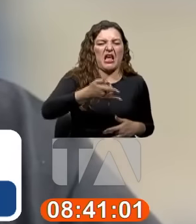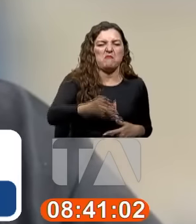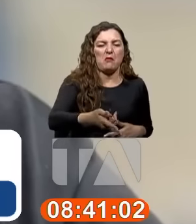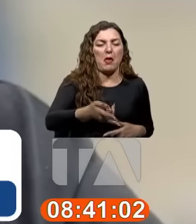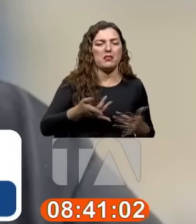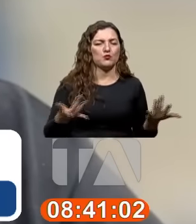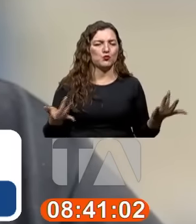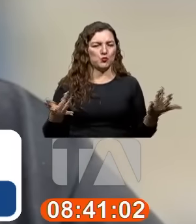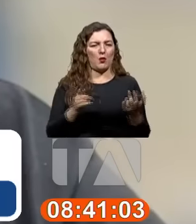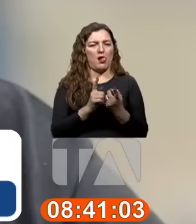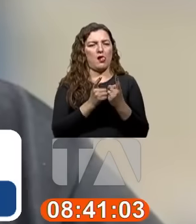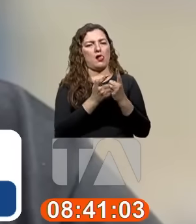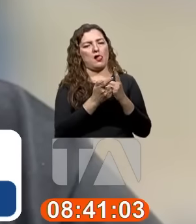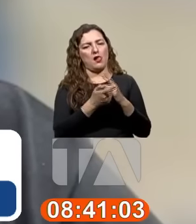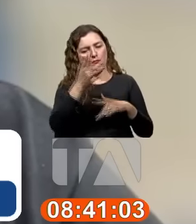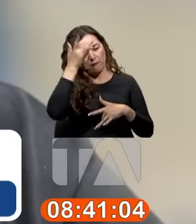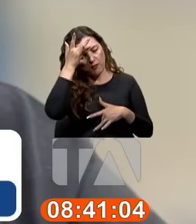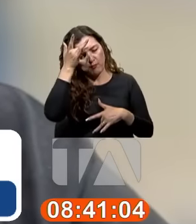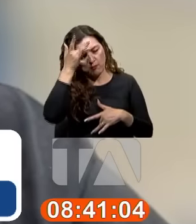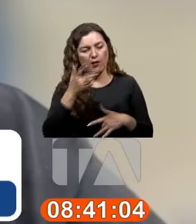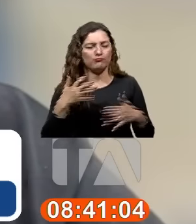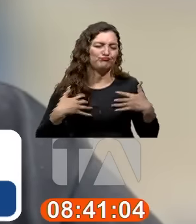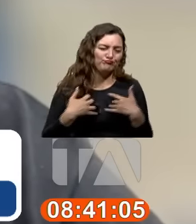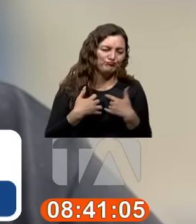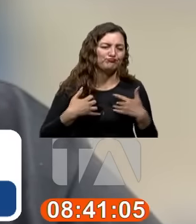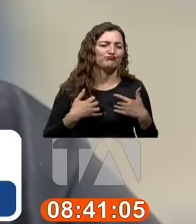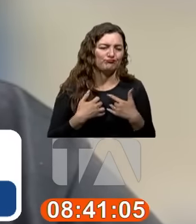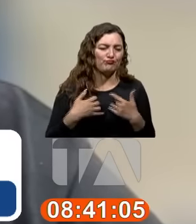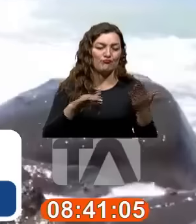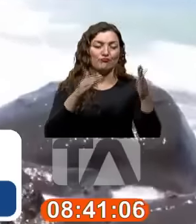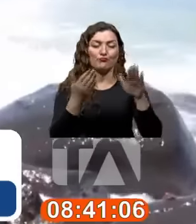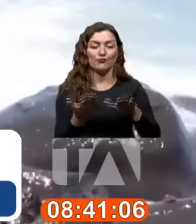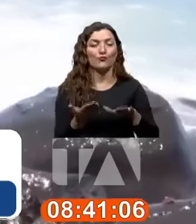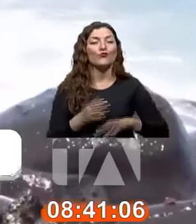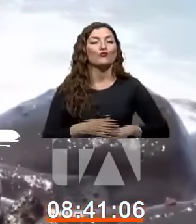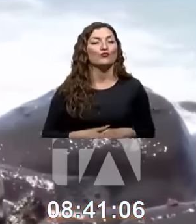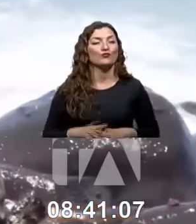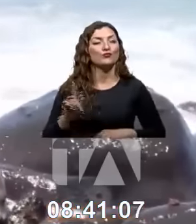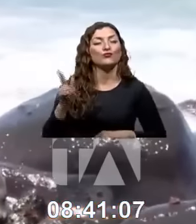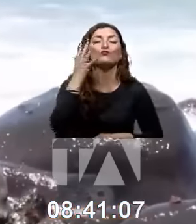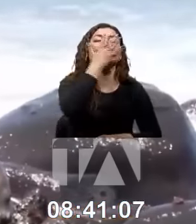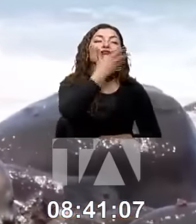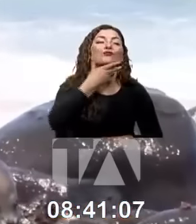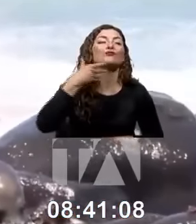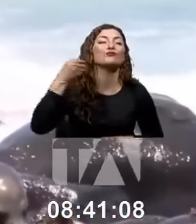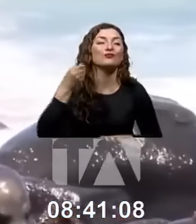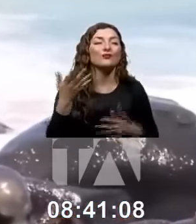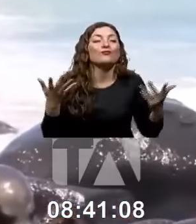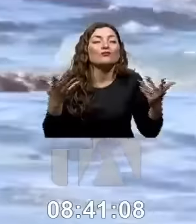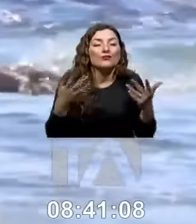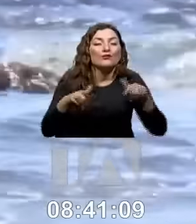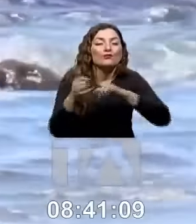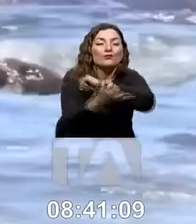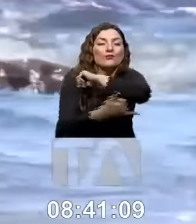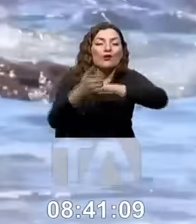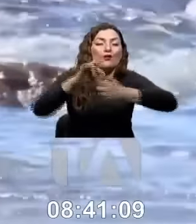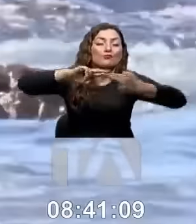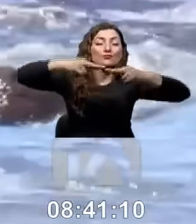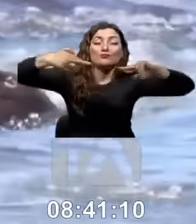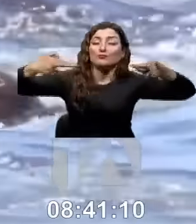pueden mutar y enfermar a estos animales generando grandes mortalidades. Estos bellos animales se encuentran en otros países de la